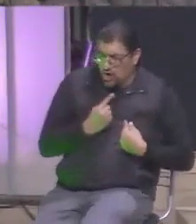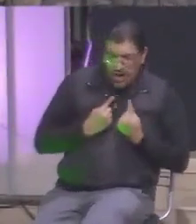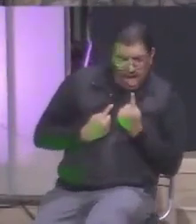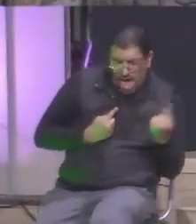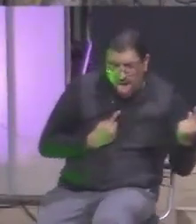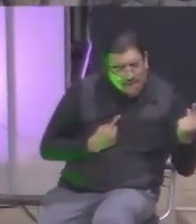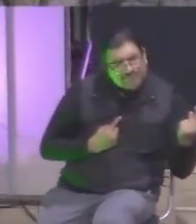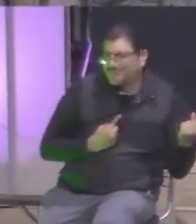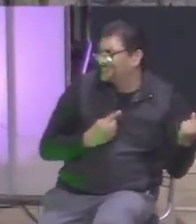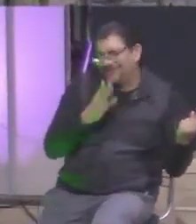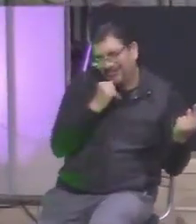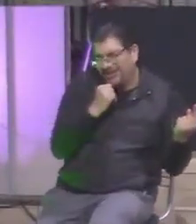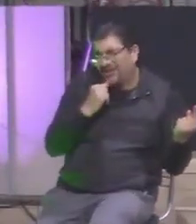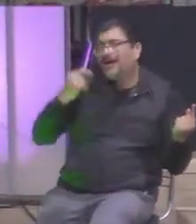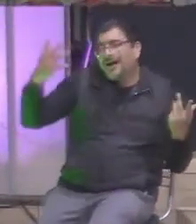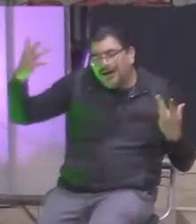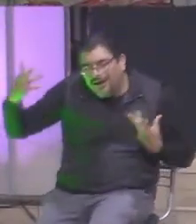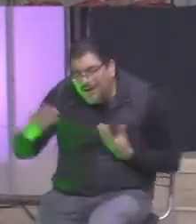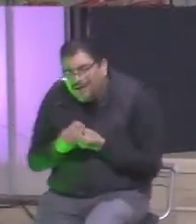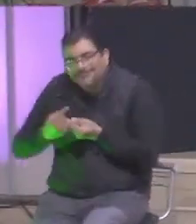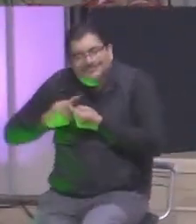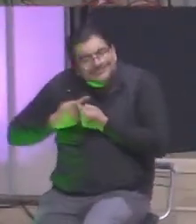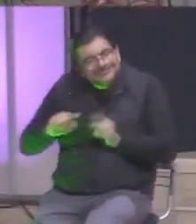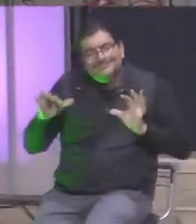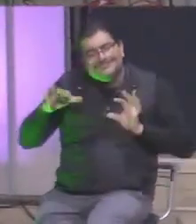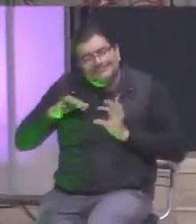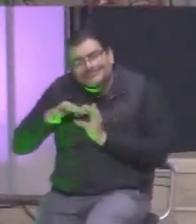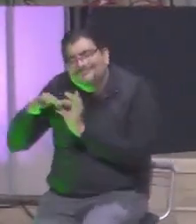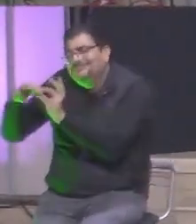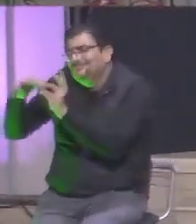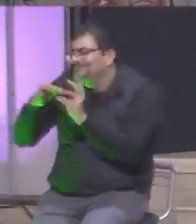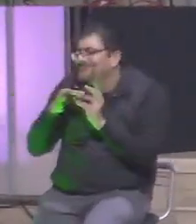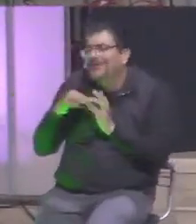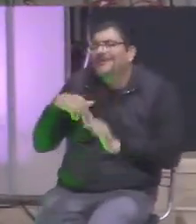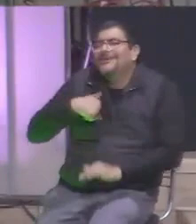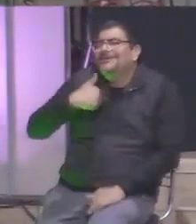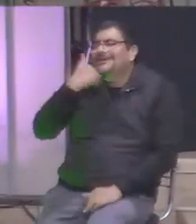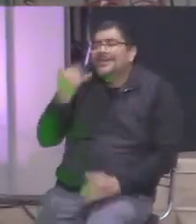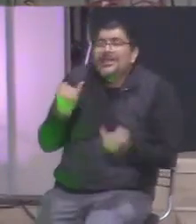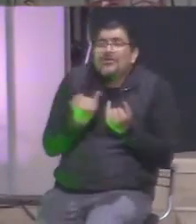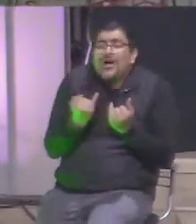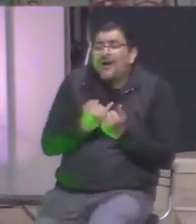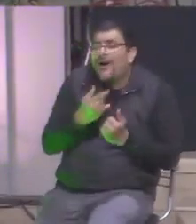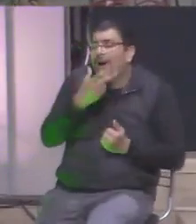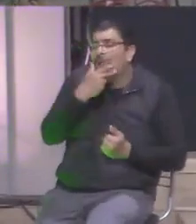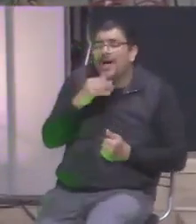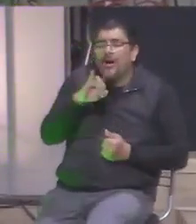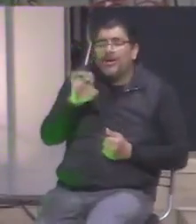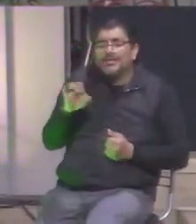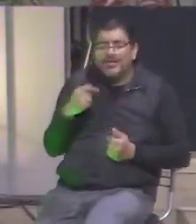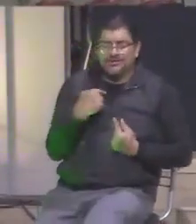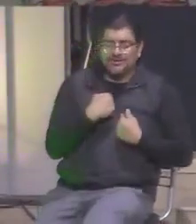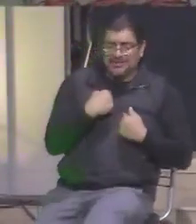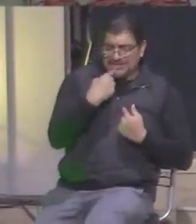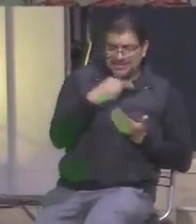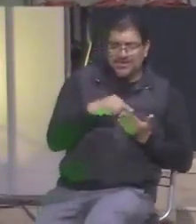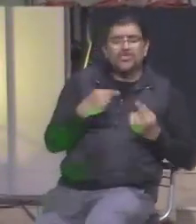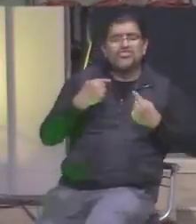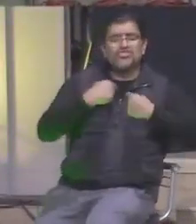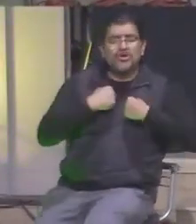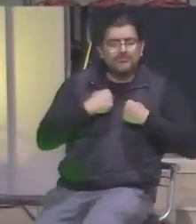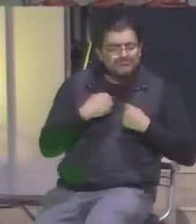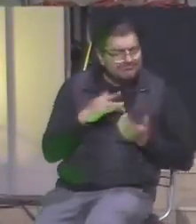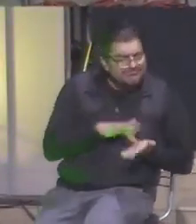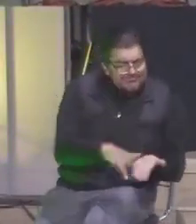en este mundo con tu favor señor Yo quisiera ser como José que la palabra dice que él tenía la